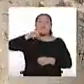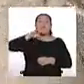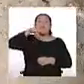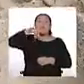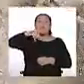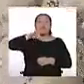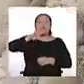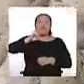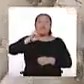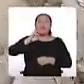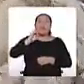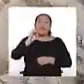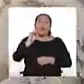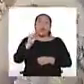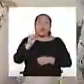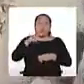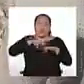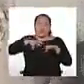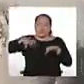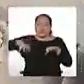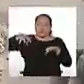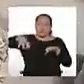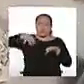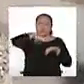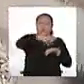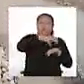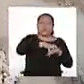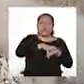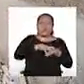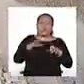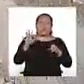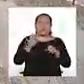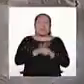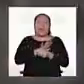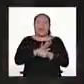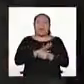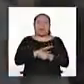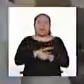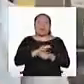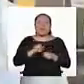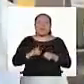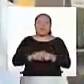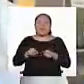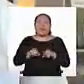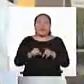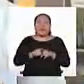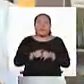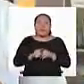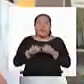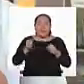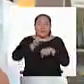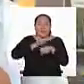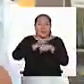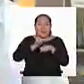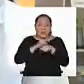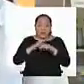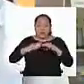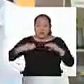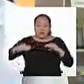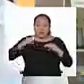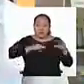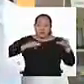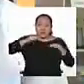a lo largo del valle y además hay napa freática en gran abundancia. Entonces eso permite percibir de que